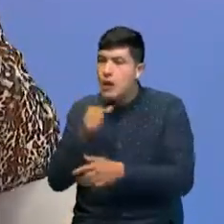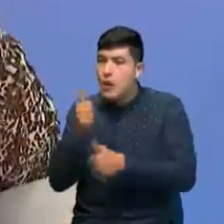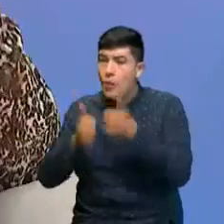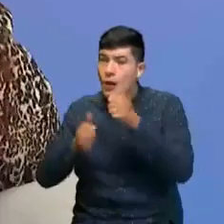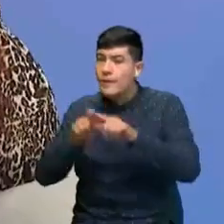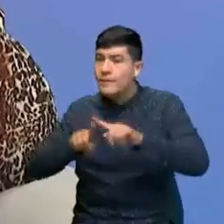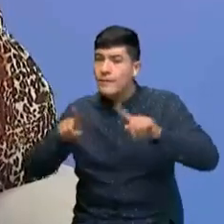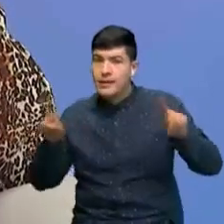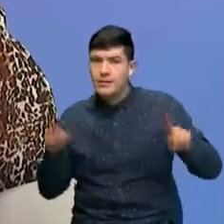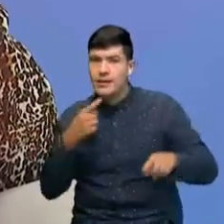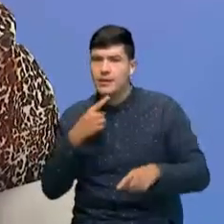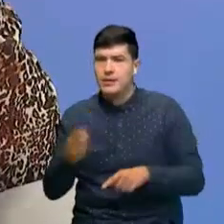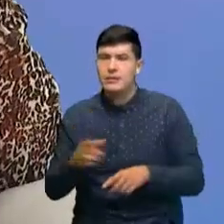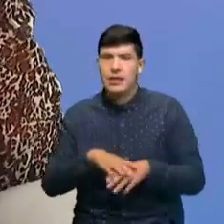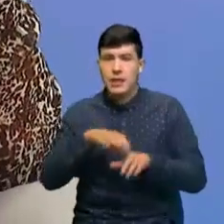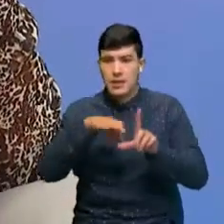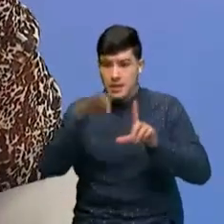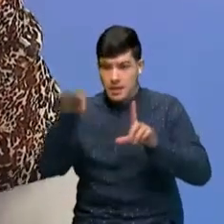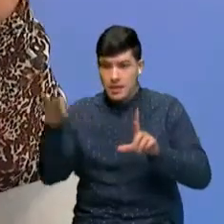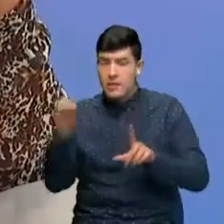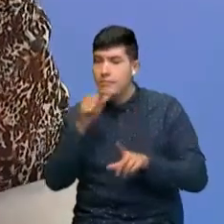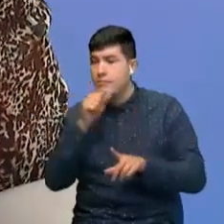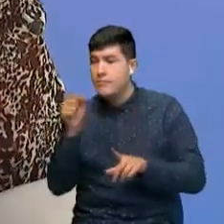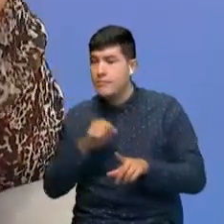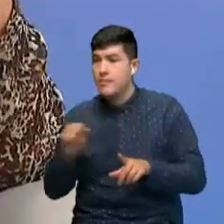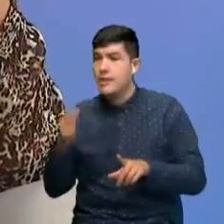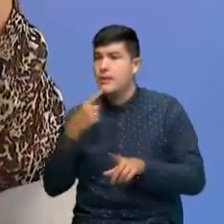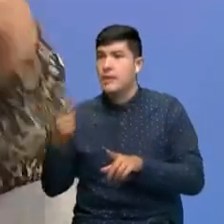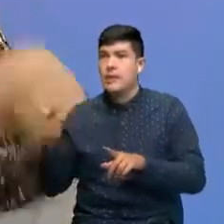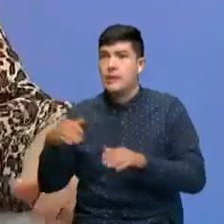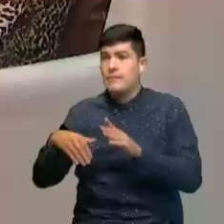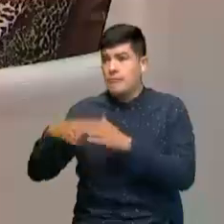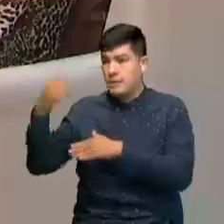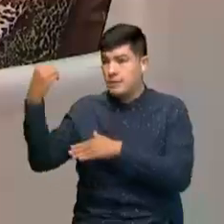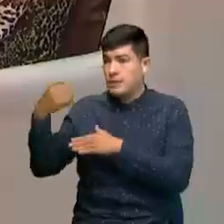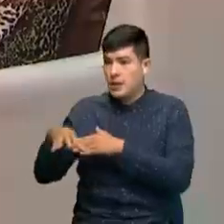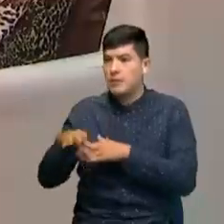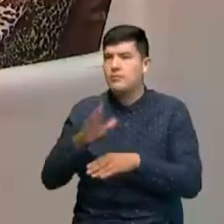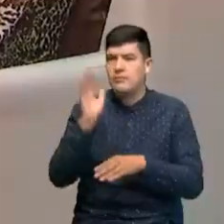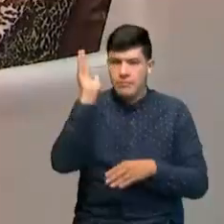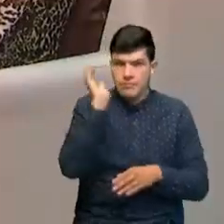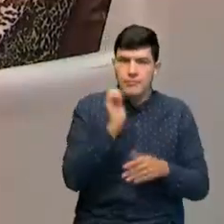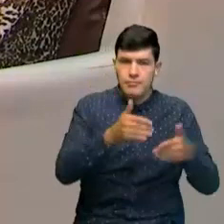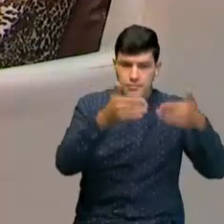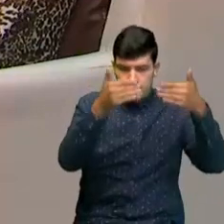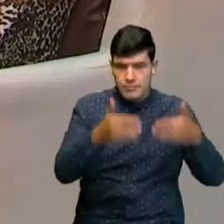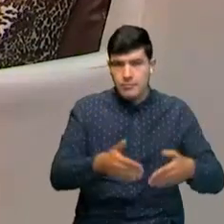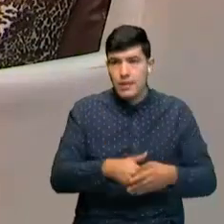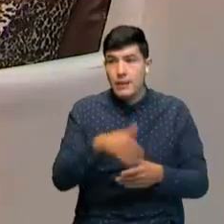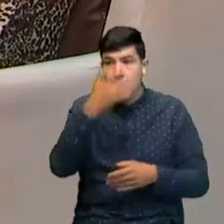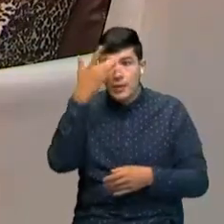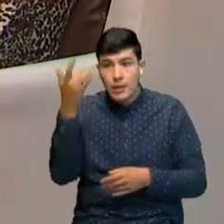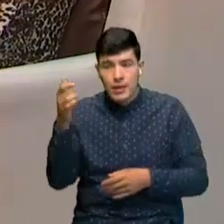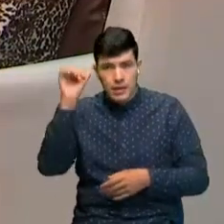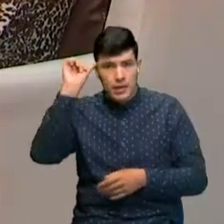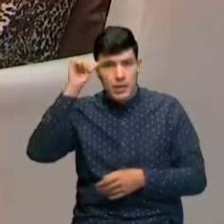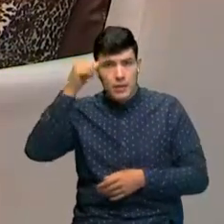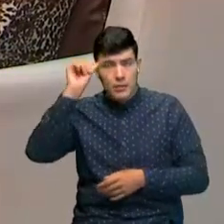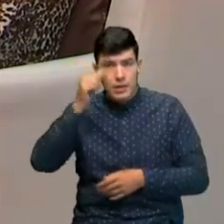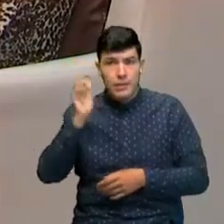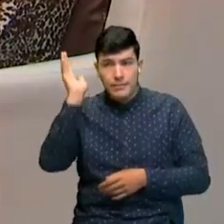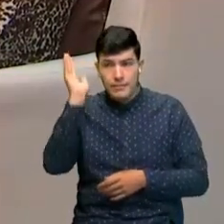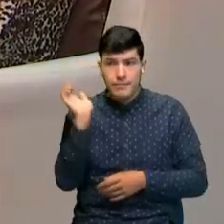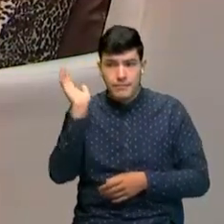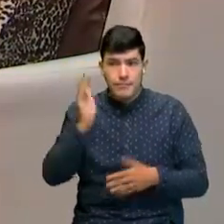hay entre las dos? Que el monto porcentual de la pensión de vejez va a ser más alto que la pensión de invalidez, porque recuérdese que una pensión